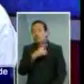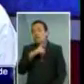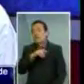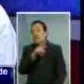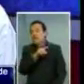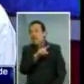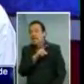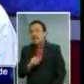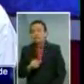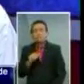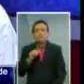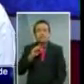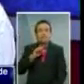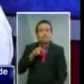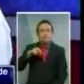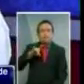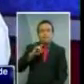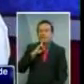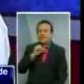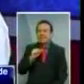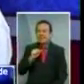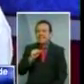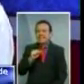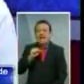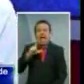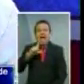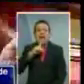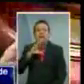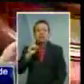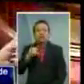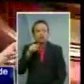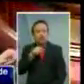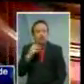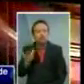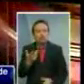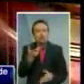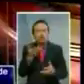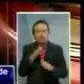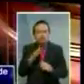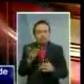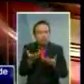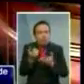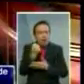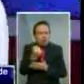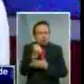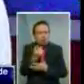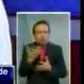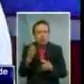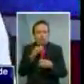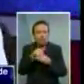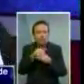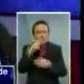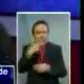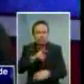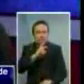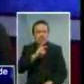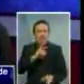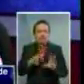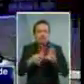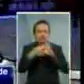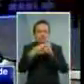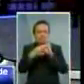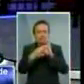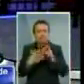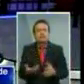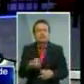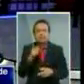votos que él obtuvo son de Renovación Nacional, ni tampoco de la Alianza. Ya, pero si uno hubiera tenido el cupo de Renovación Nacional, habría sido una tarea